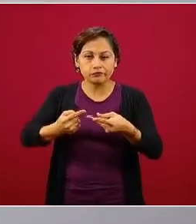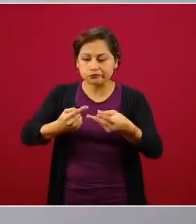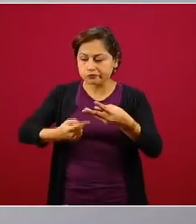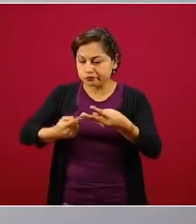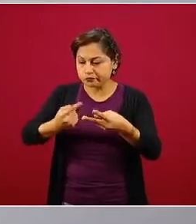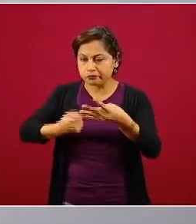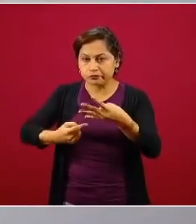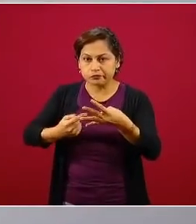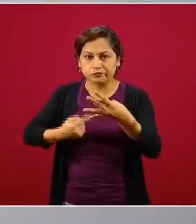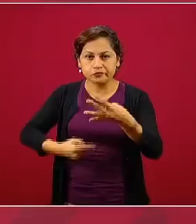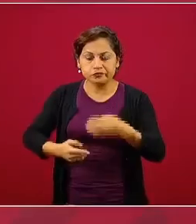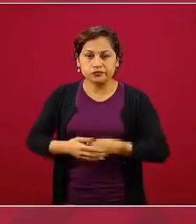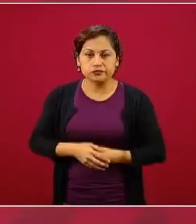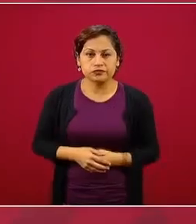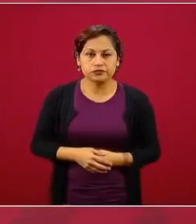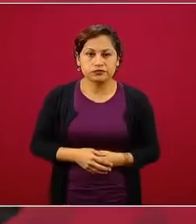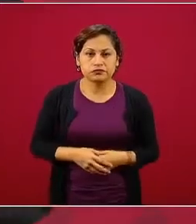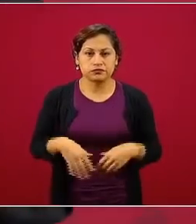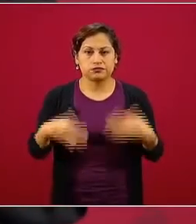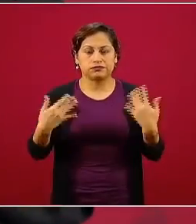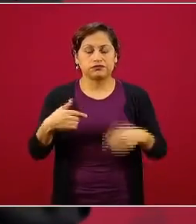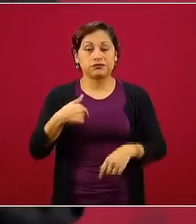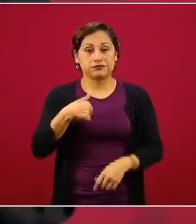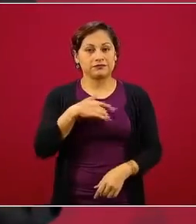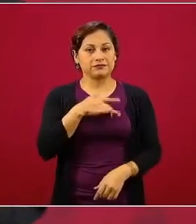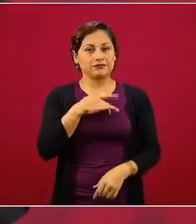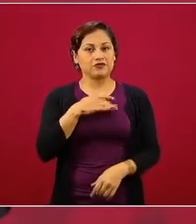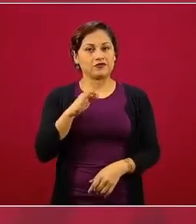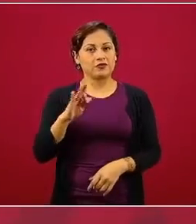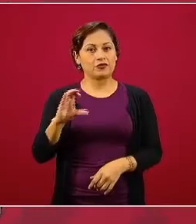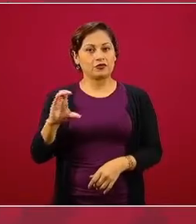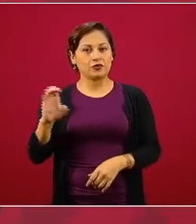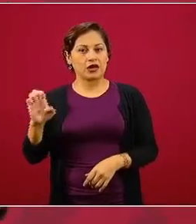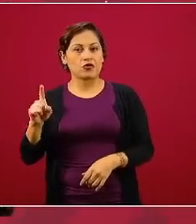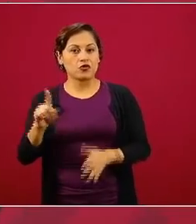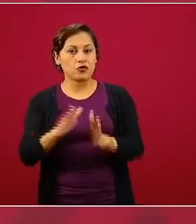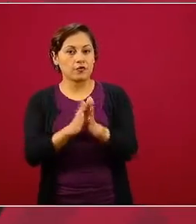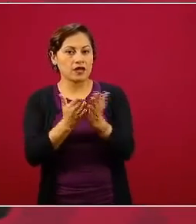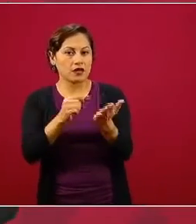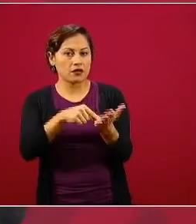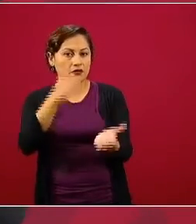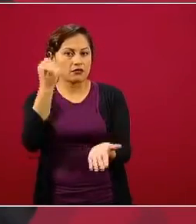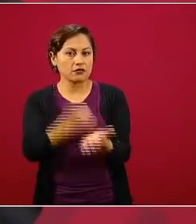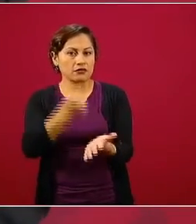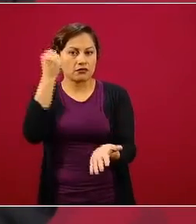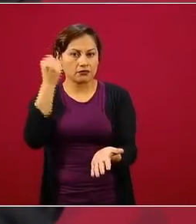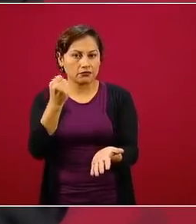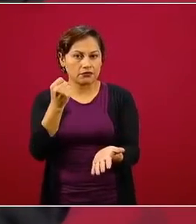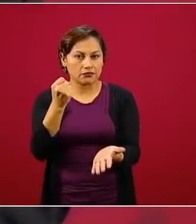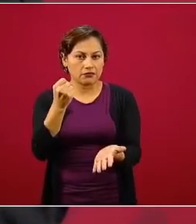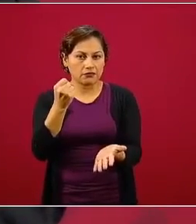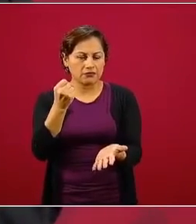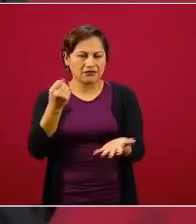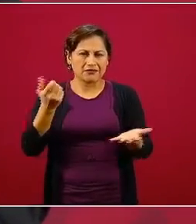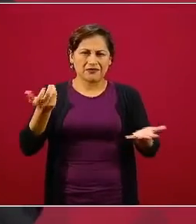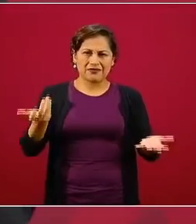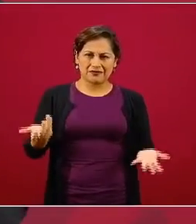yo creo que hasta el Fondo de Cultura Económica lo publicó. Imagínense a qué se dedicaba el Fondo de Cultura